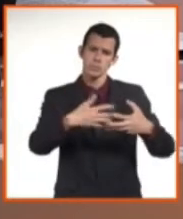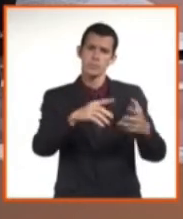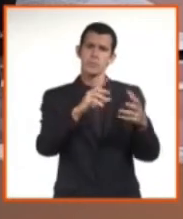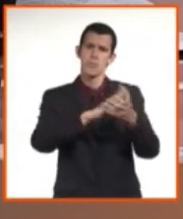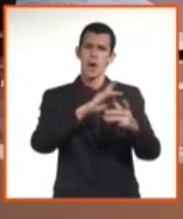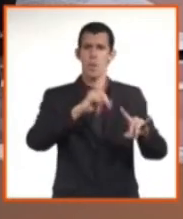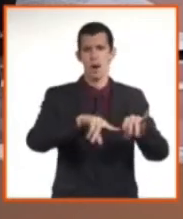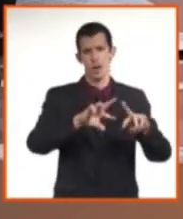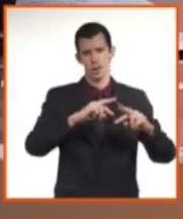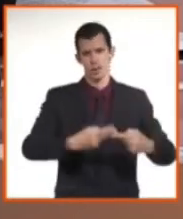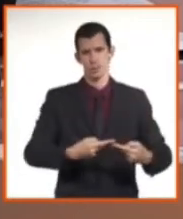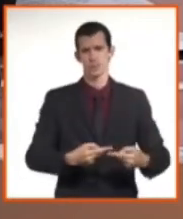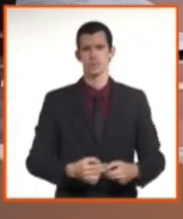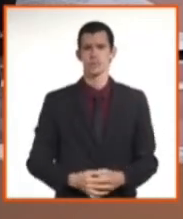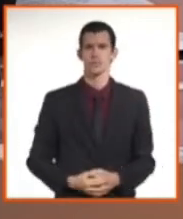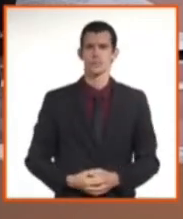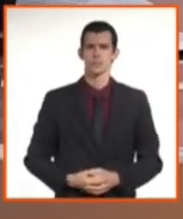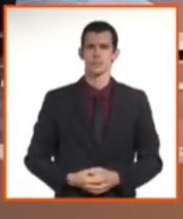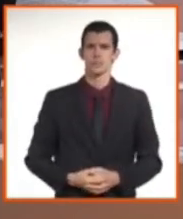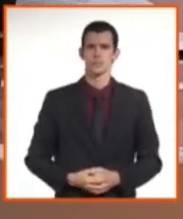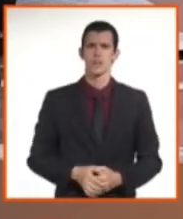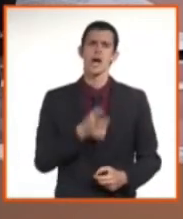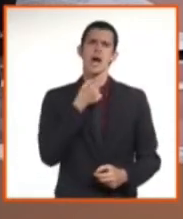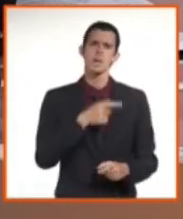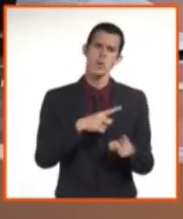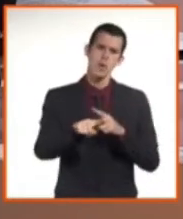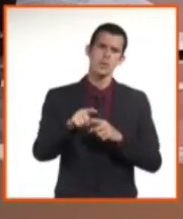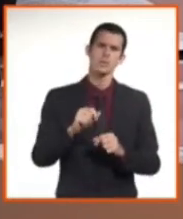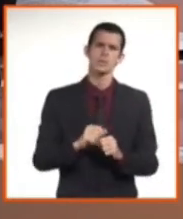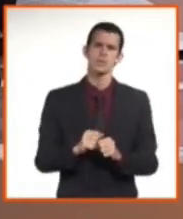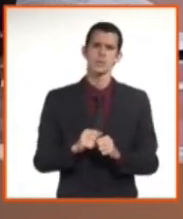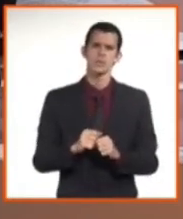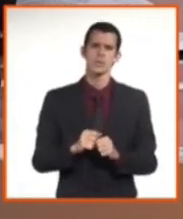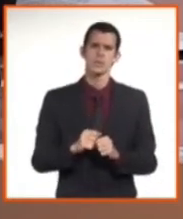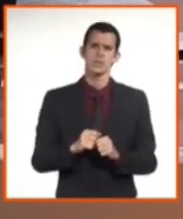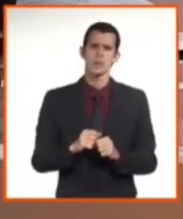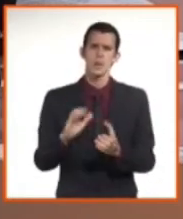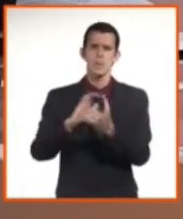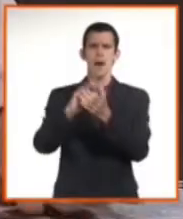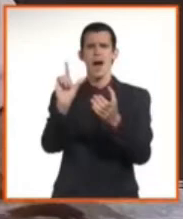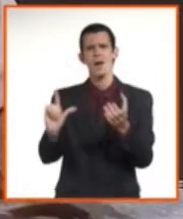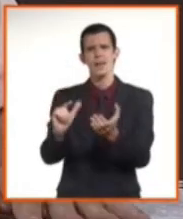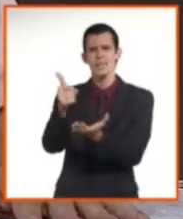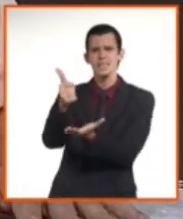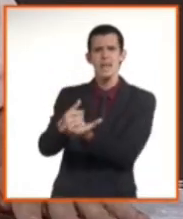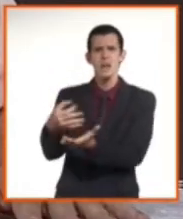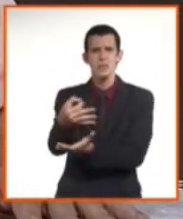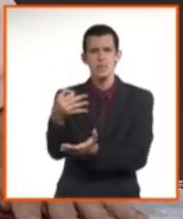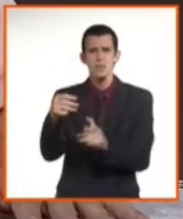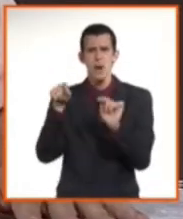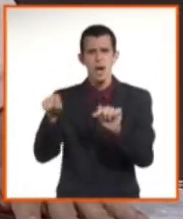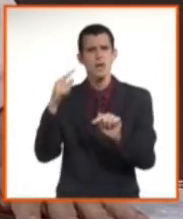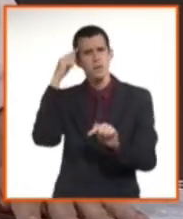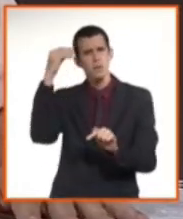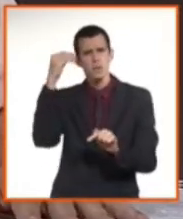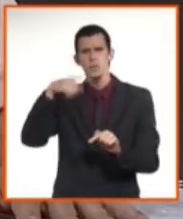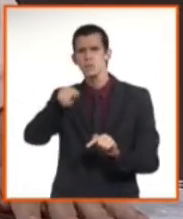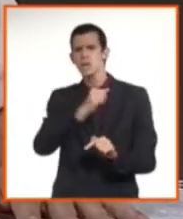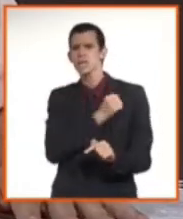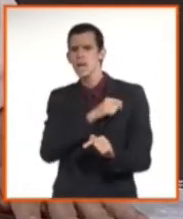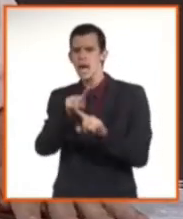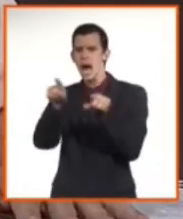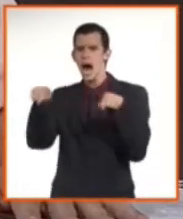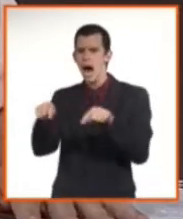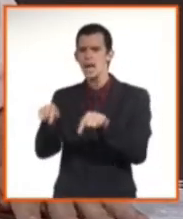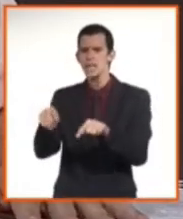ustedes de recuperar la planta de San José a su potencia, ¿algunas otras ideas? Tenemos, hoy se realizan con la industria nacional